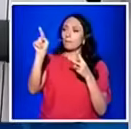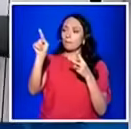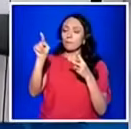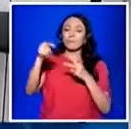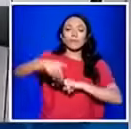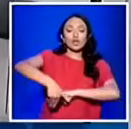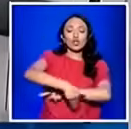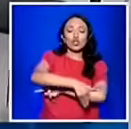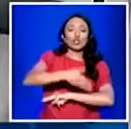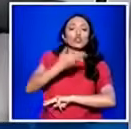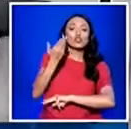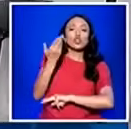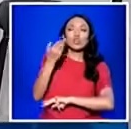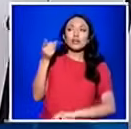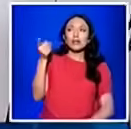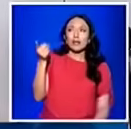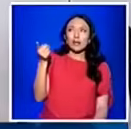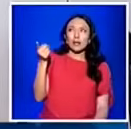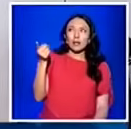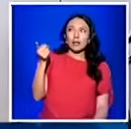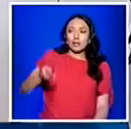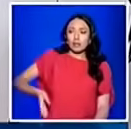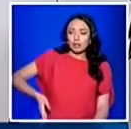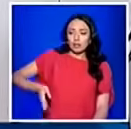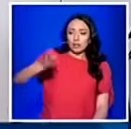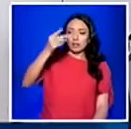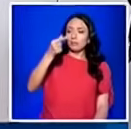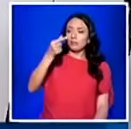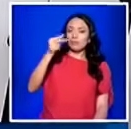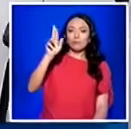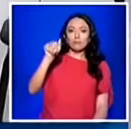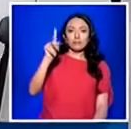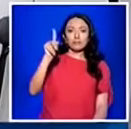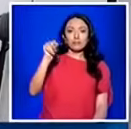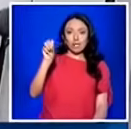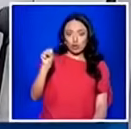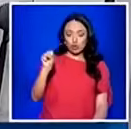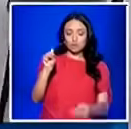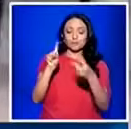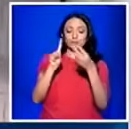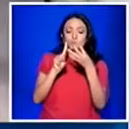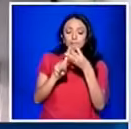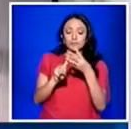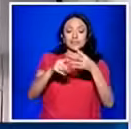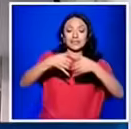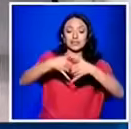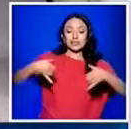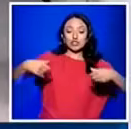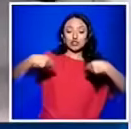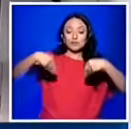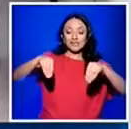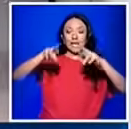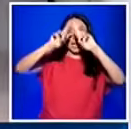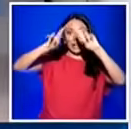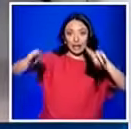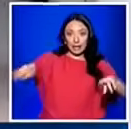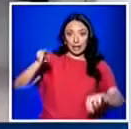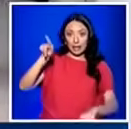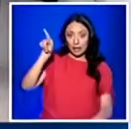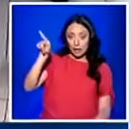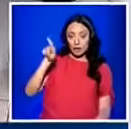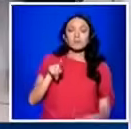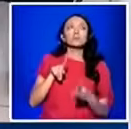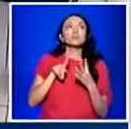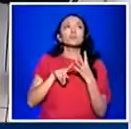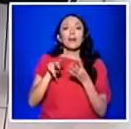calle Cochapata, en el sector de la Granados. También hay un punto en el centro comercial El Recreo, un punto en el